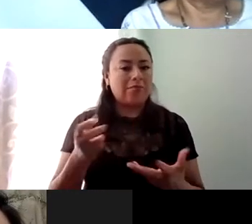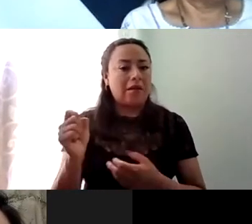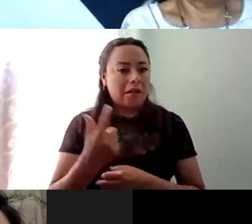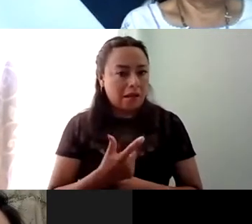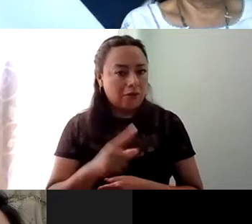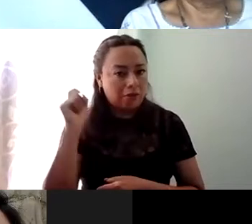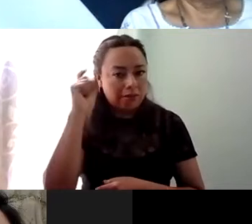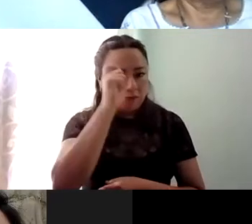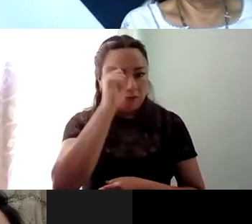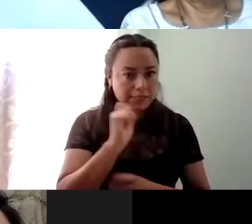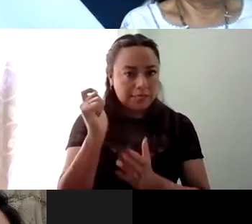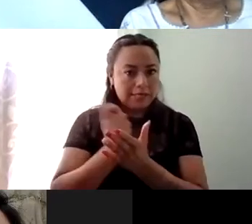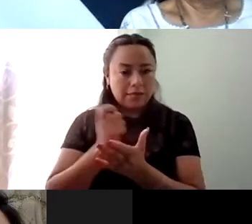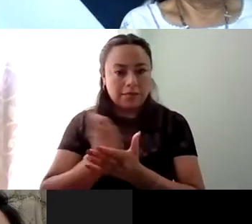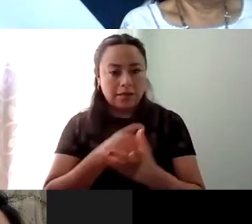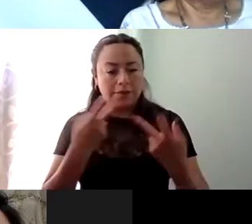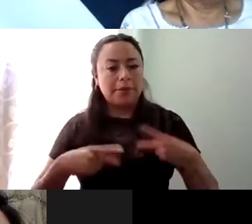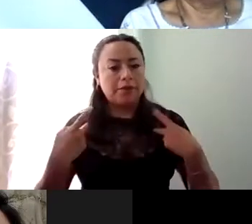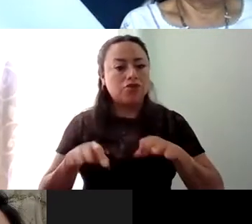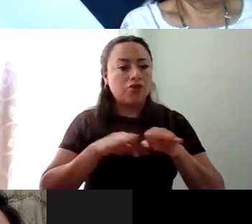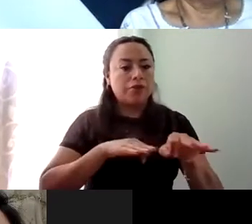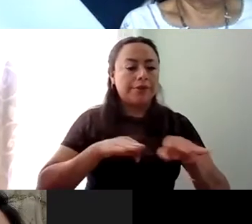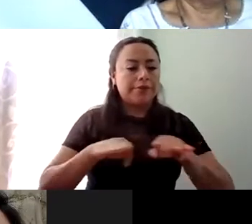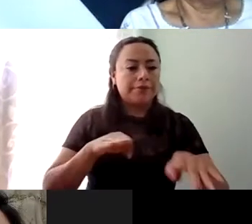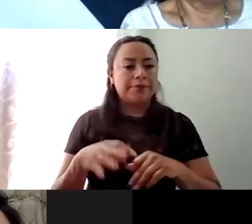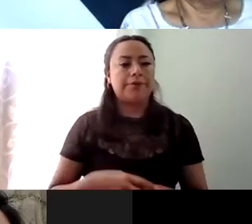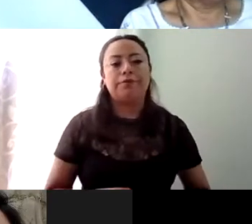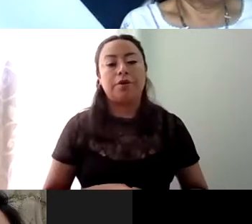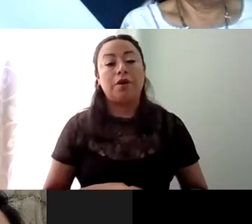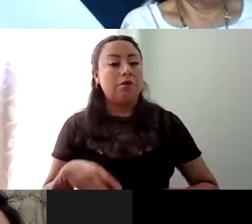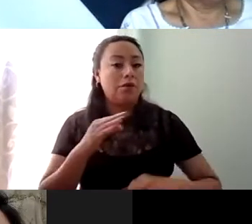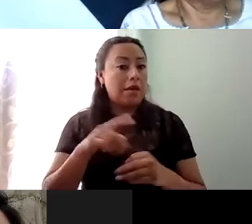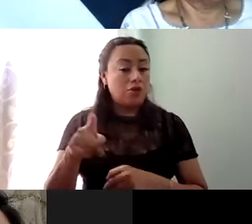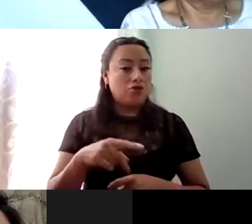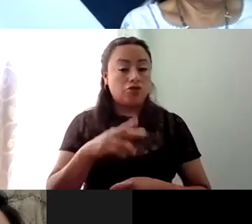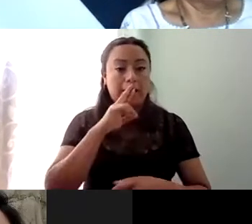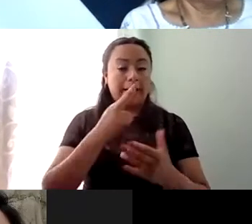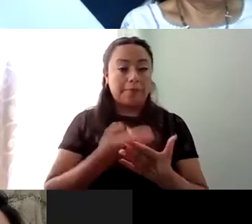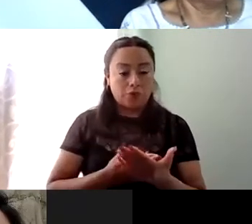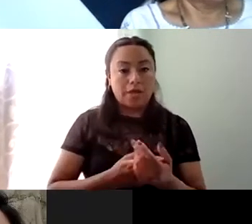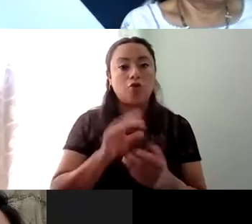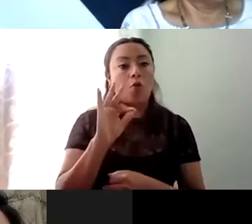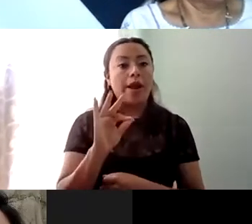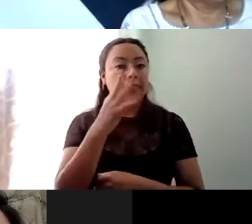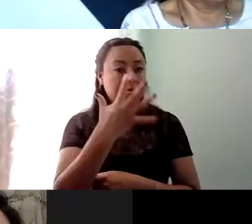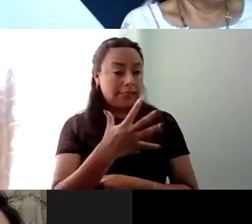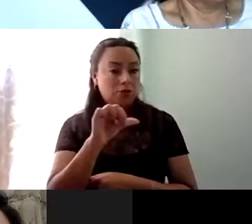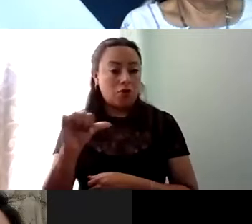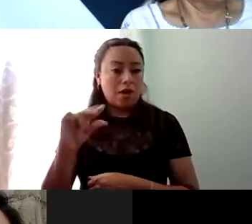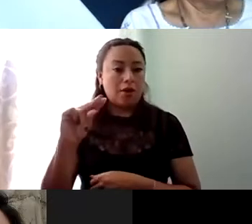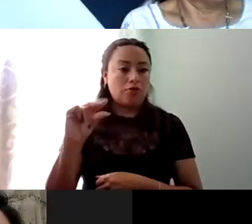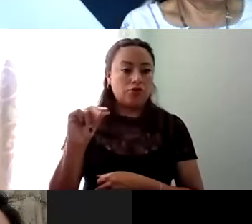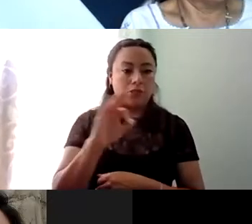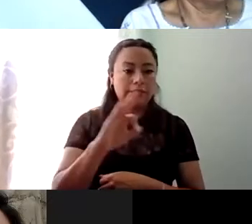personas trabajadoras, quienes reportaron un decremento de entre 45 y 80% en sus